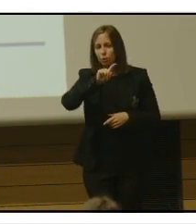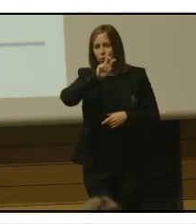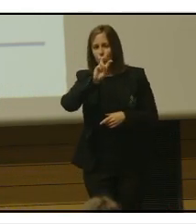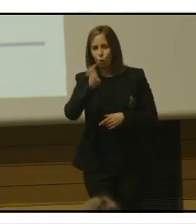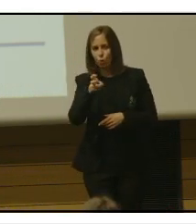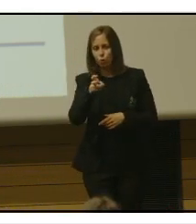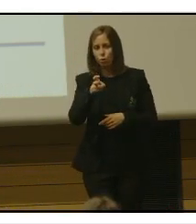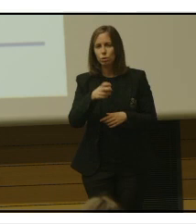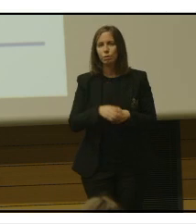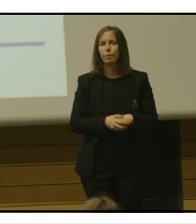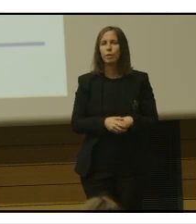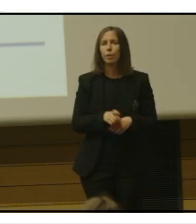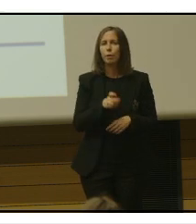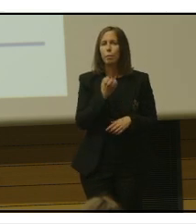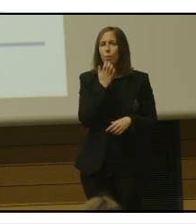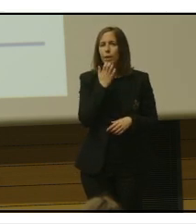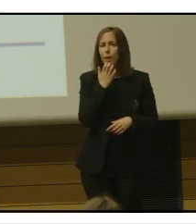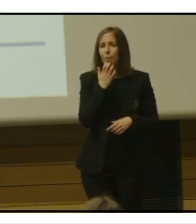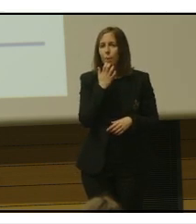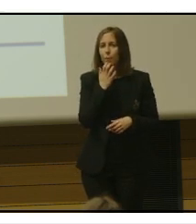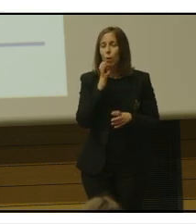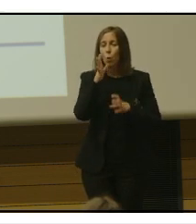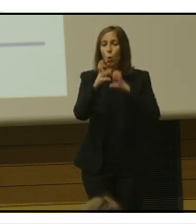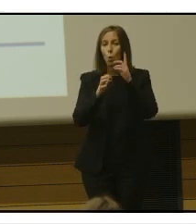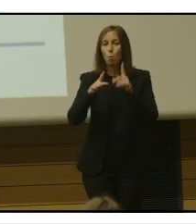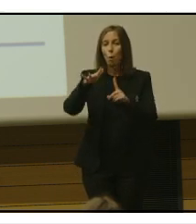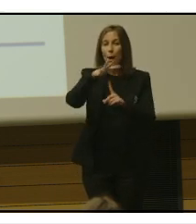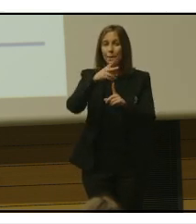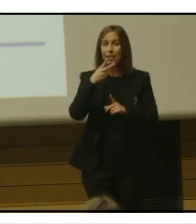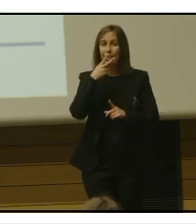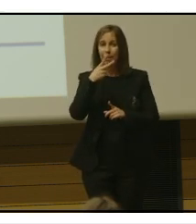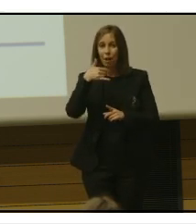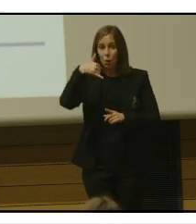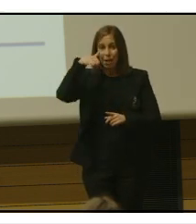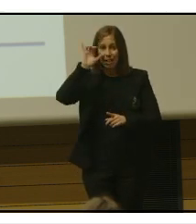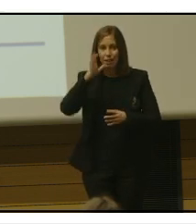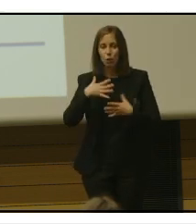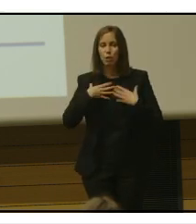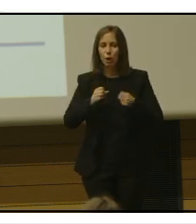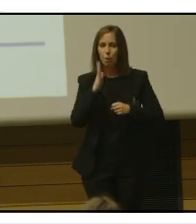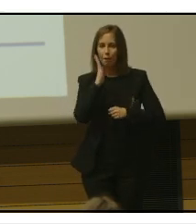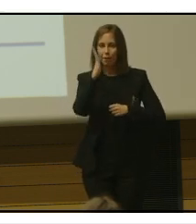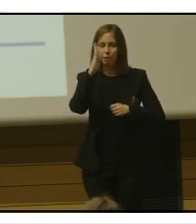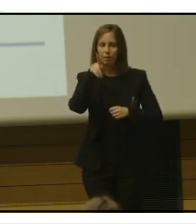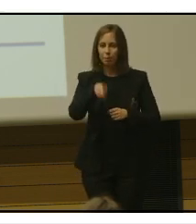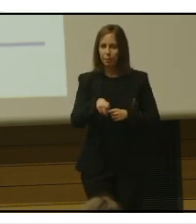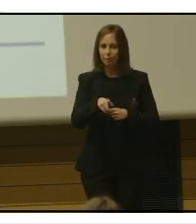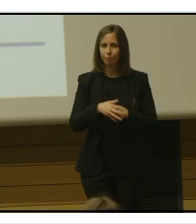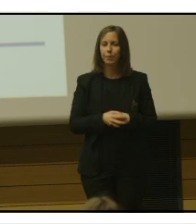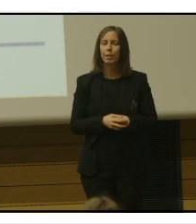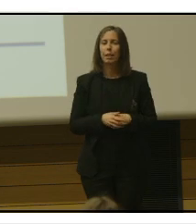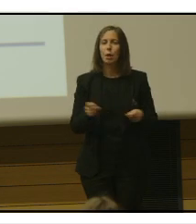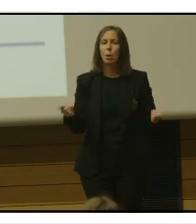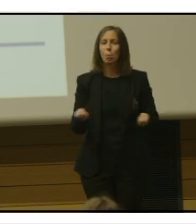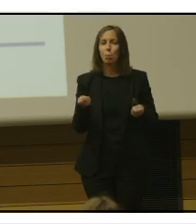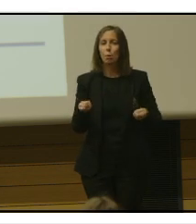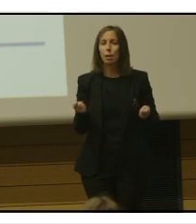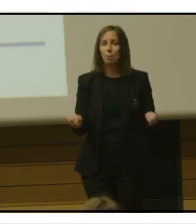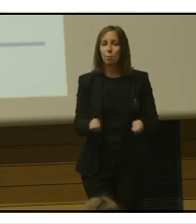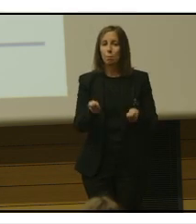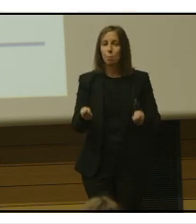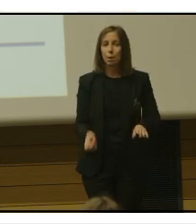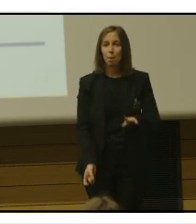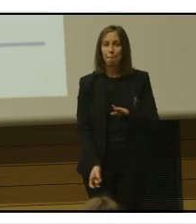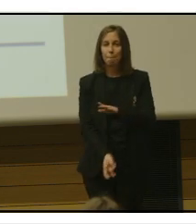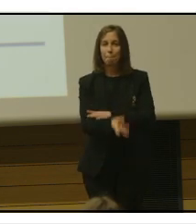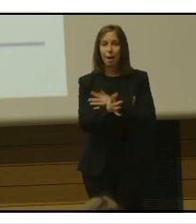tabaco y en este caso está la identificación del humo ambiental de tabaco como un riesgo para la salud. Tan pronto sale esta publicación del Surgeon